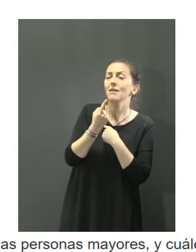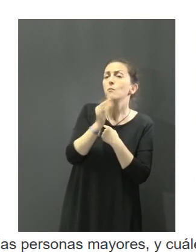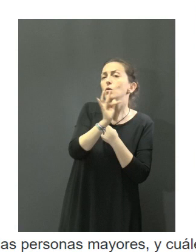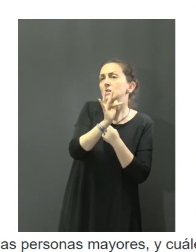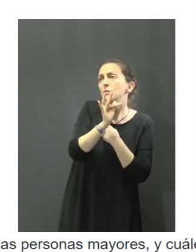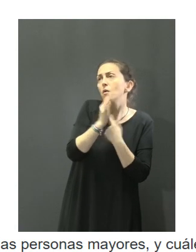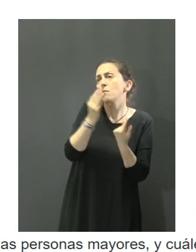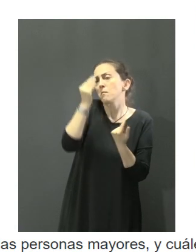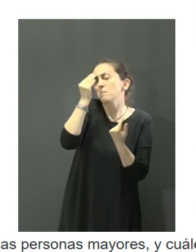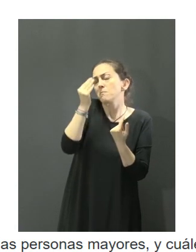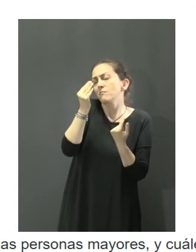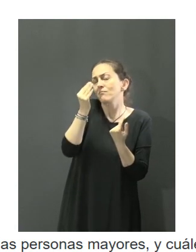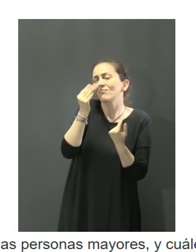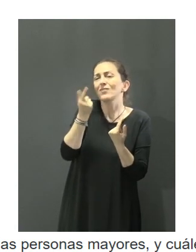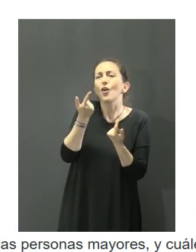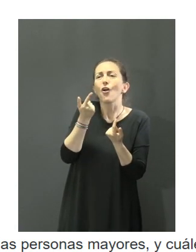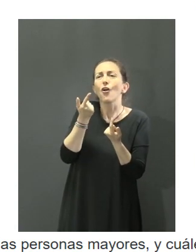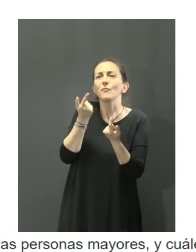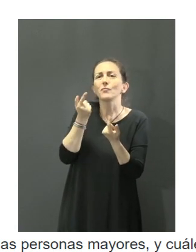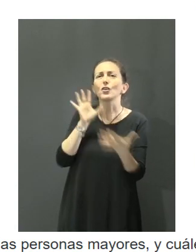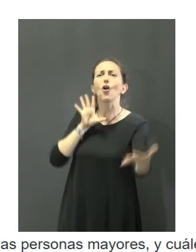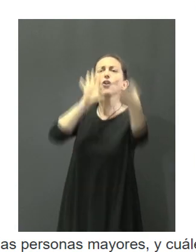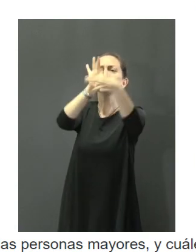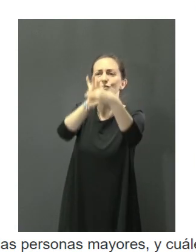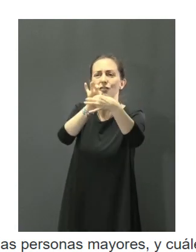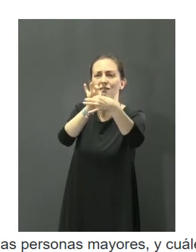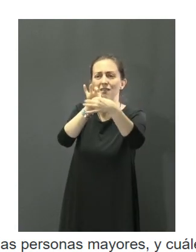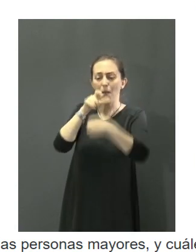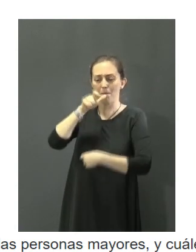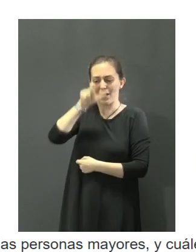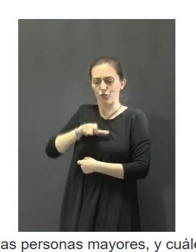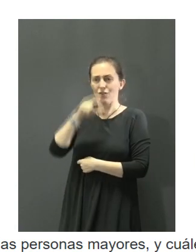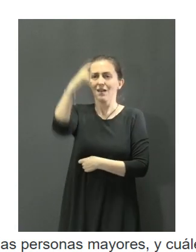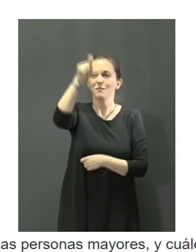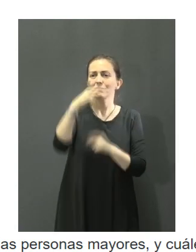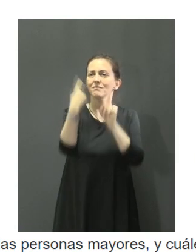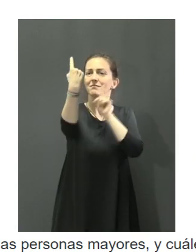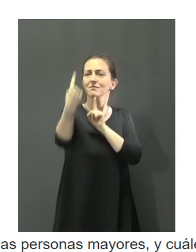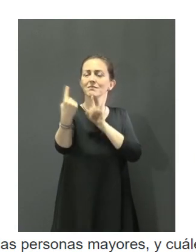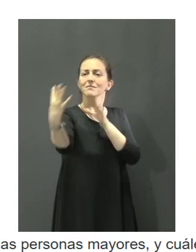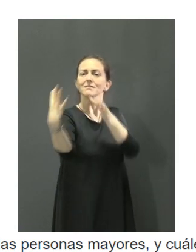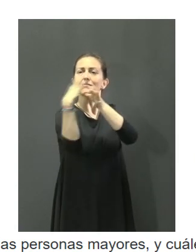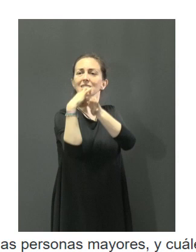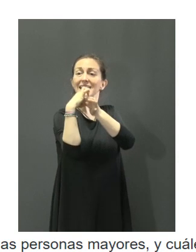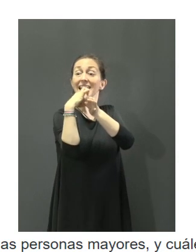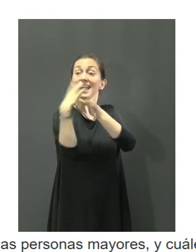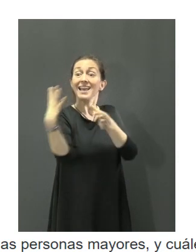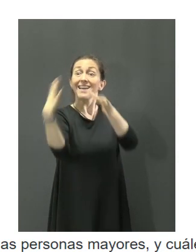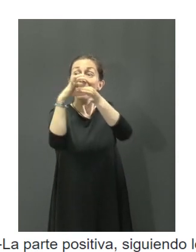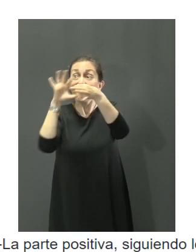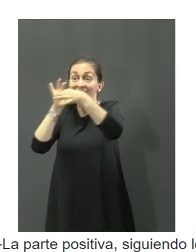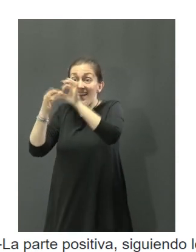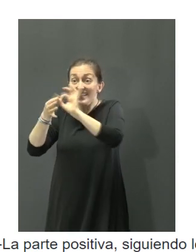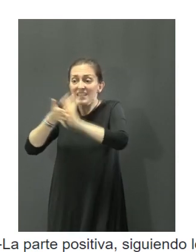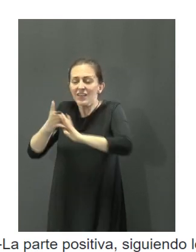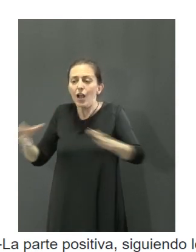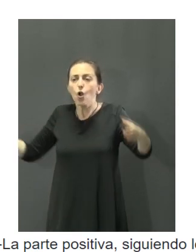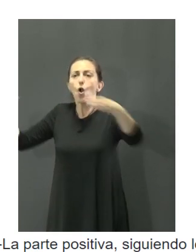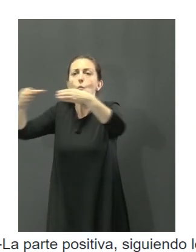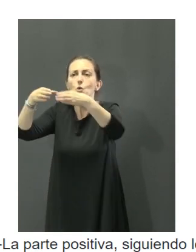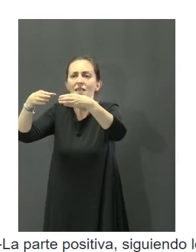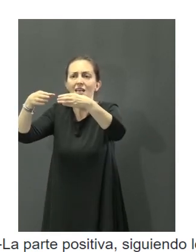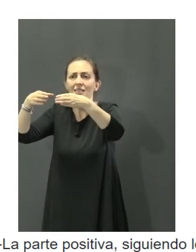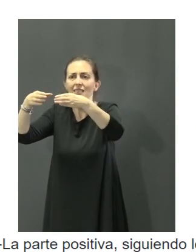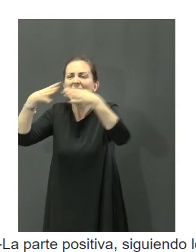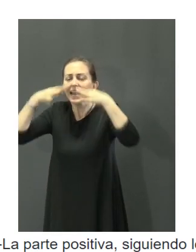y también lo que comenta Cristian, es esa conexión que puede haber entre las personas, el pertenecer también a una comunidad virtual. Ya